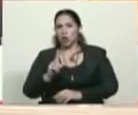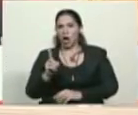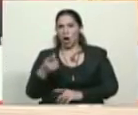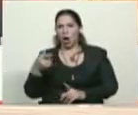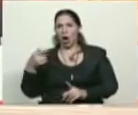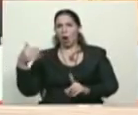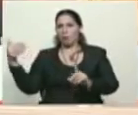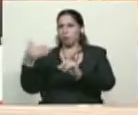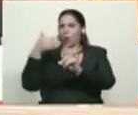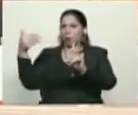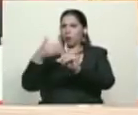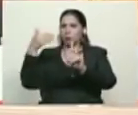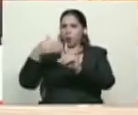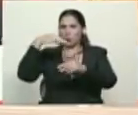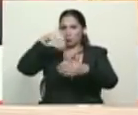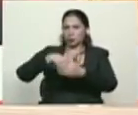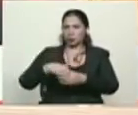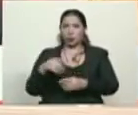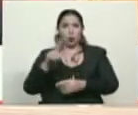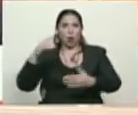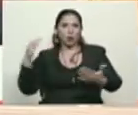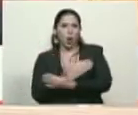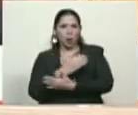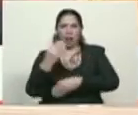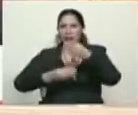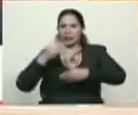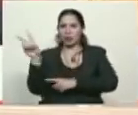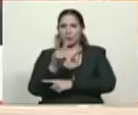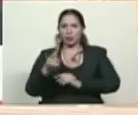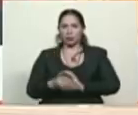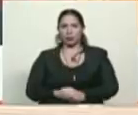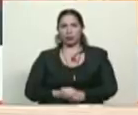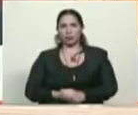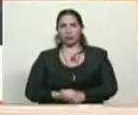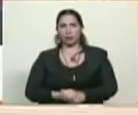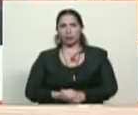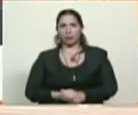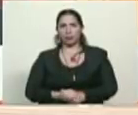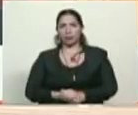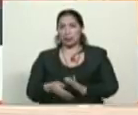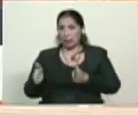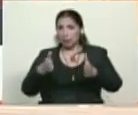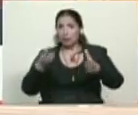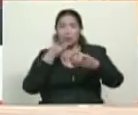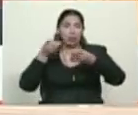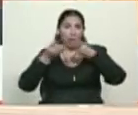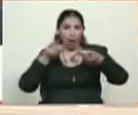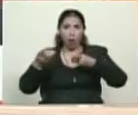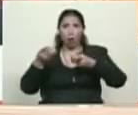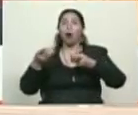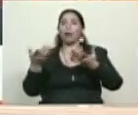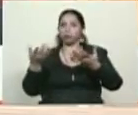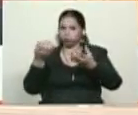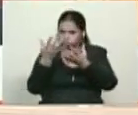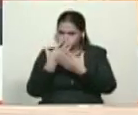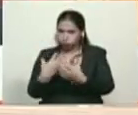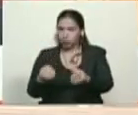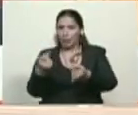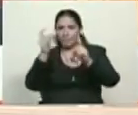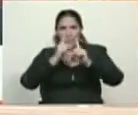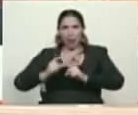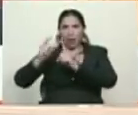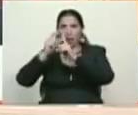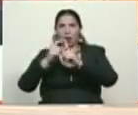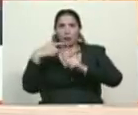no es la amenaza de intervención, no es el golpe de Estado que se está haciendo en Venezuela, el camino. El camino es el diálogo, la diplomacia, el entendimiento, la palabra,